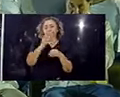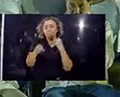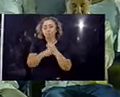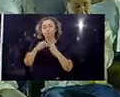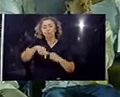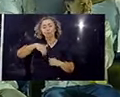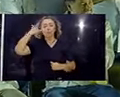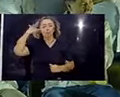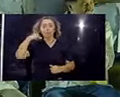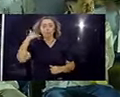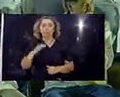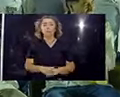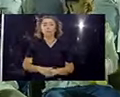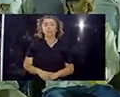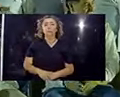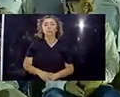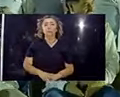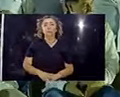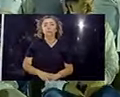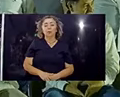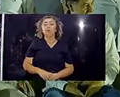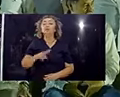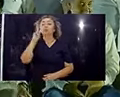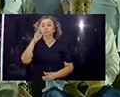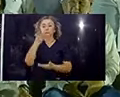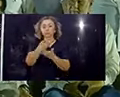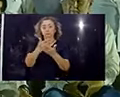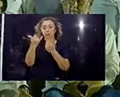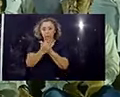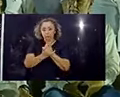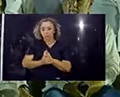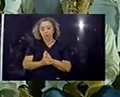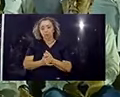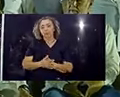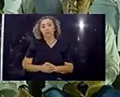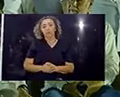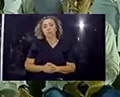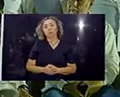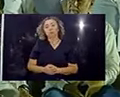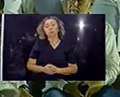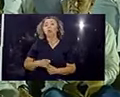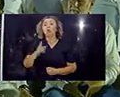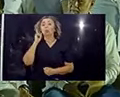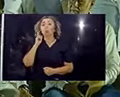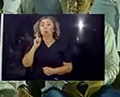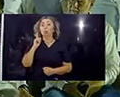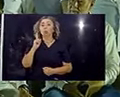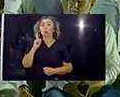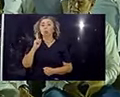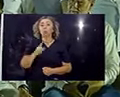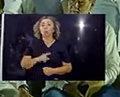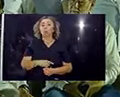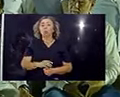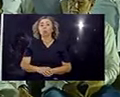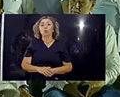Yucatán son dos proyectos un proyecto de